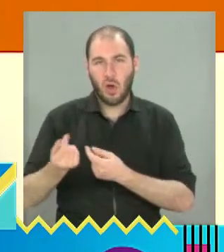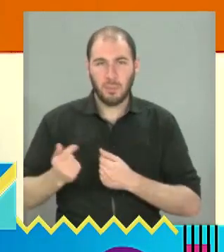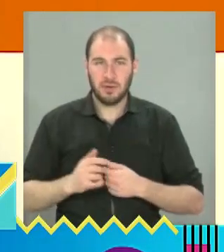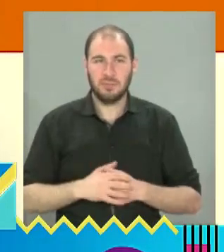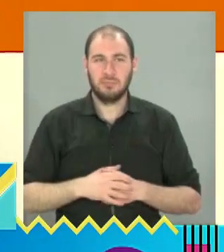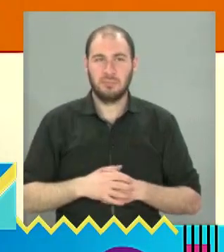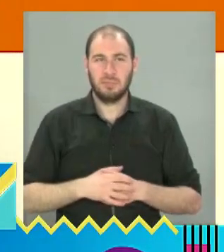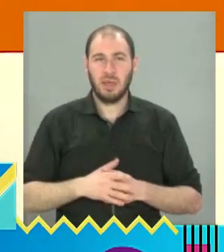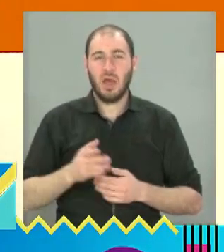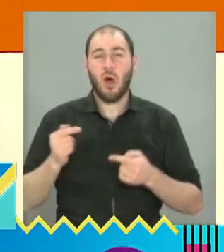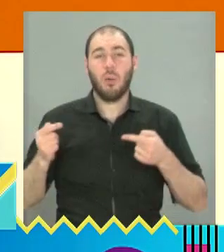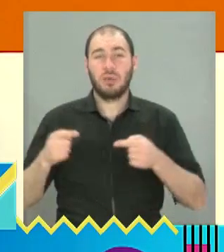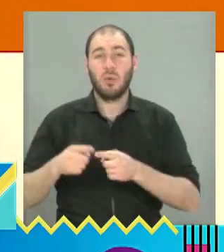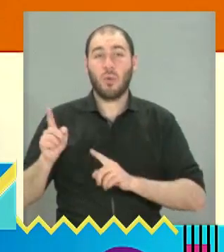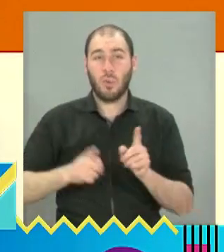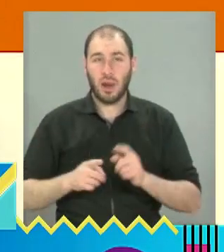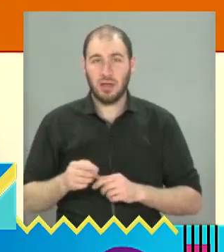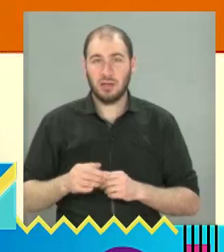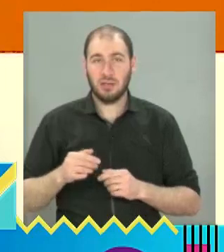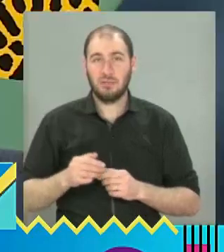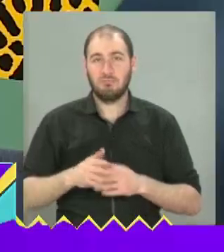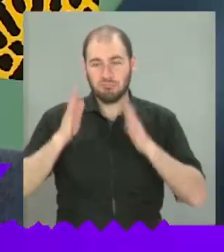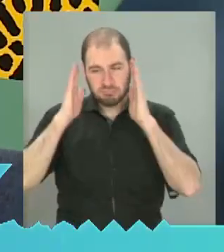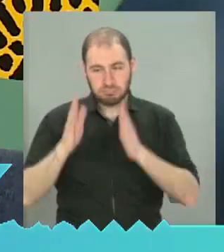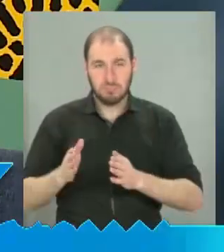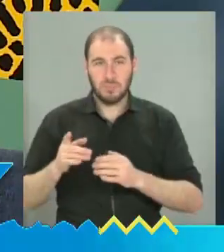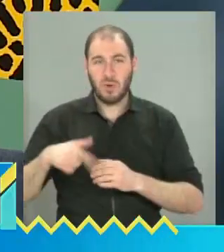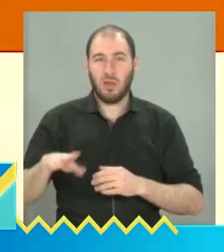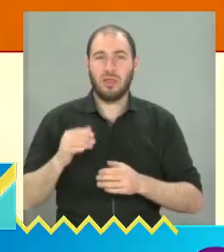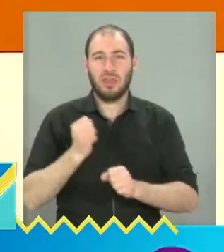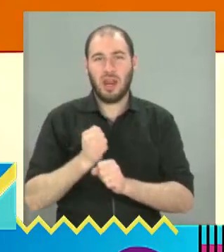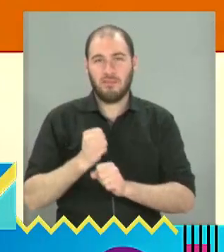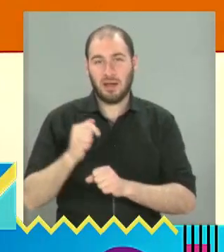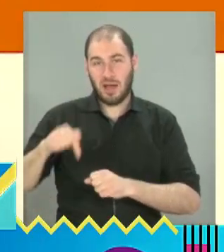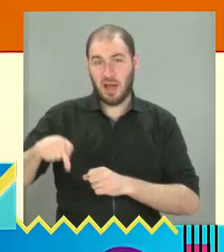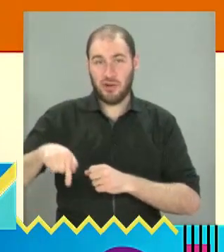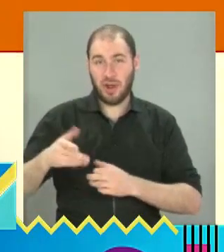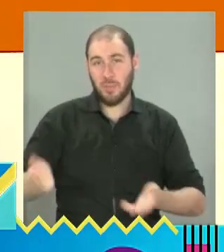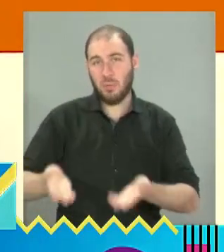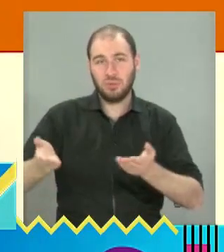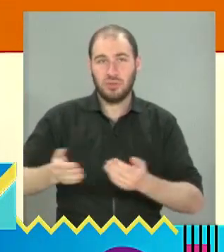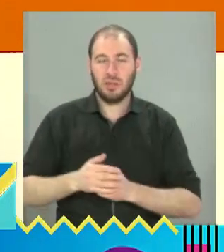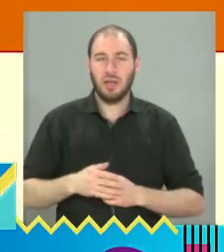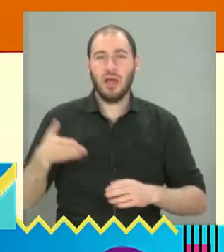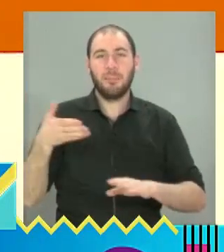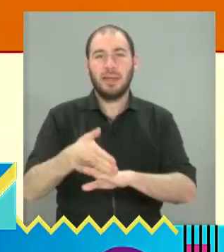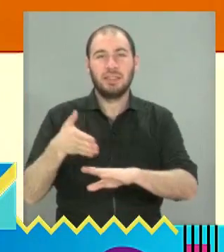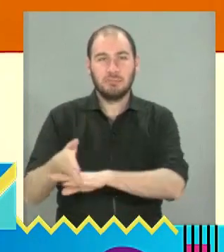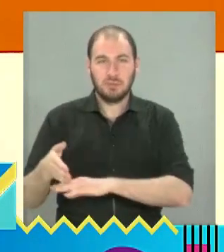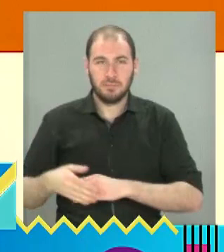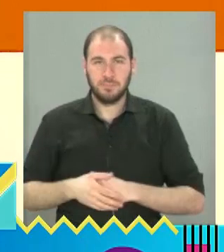necesitan y la idea es, bueno, justamente el eje con el que empezamos a trabajar ahora en promoción es la